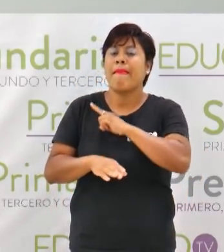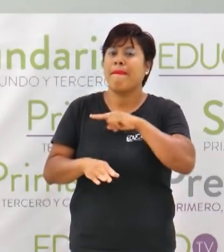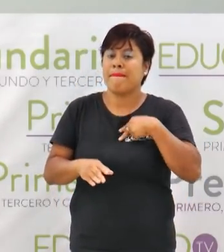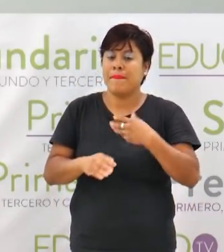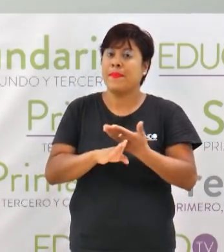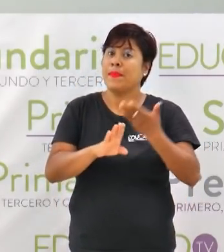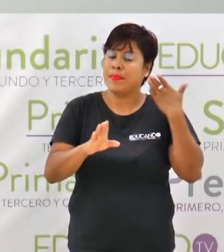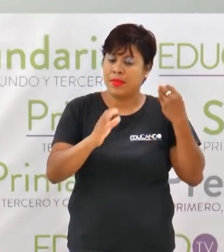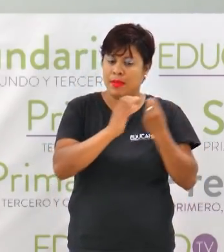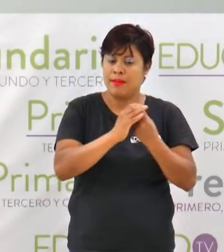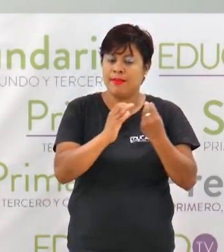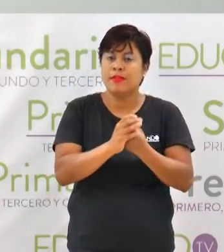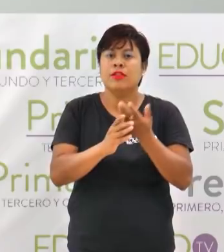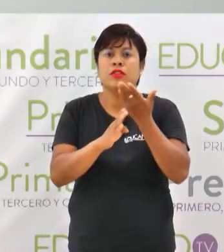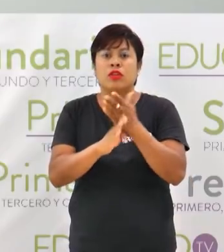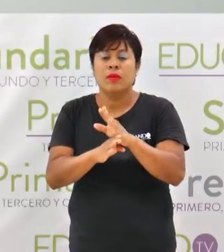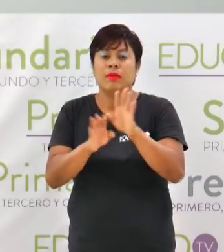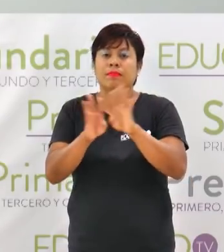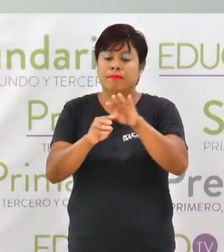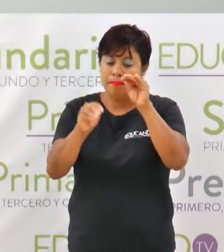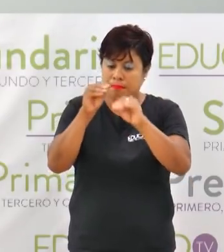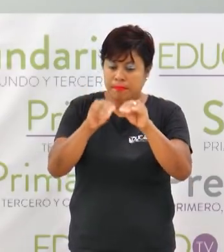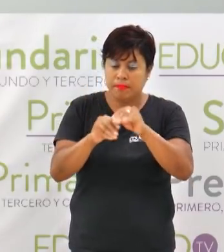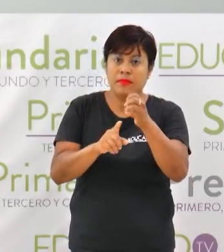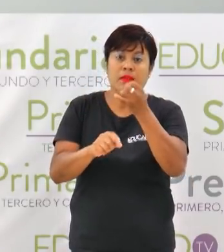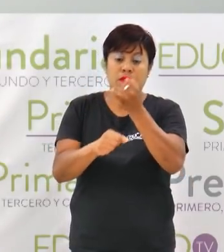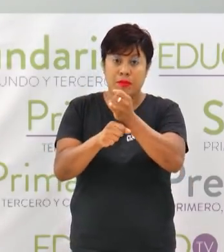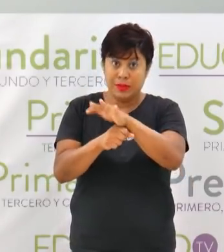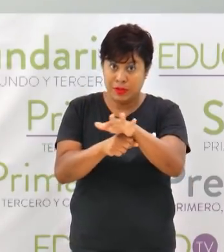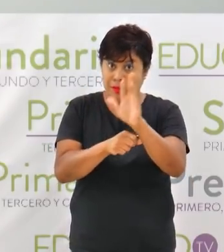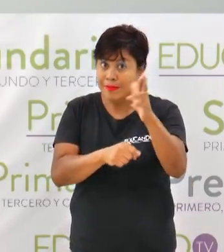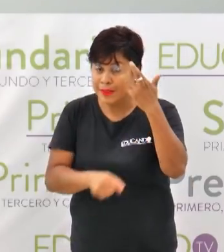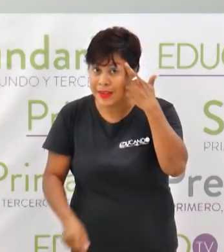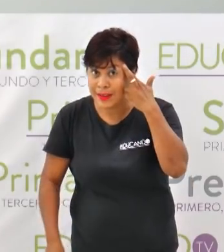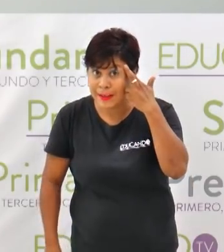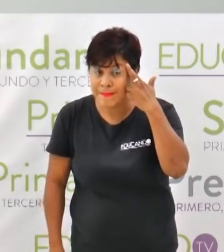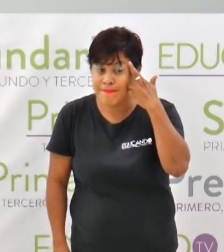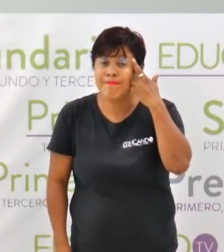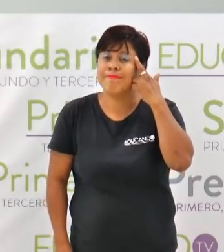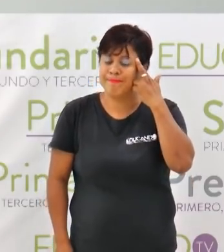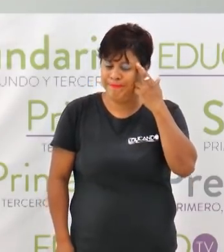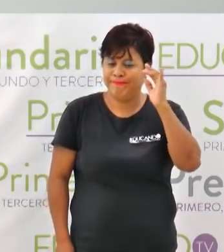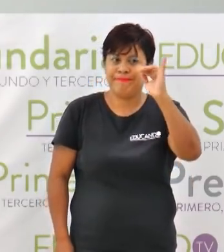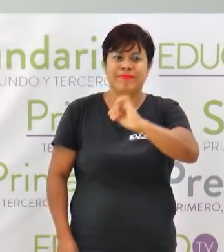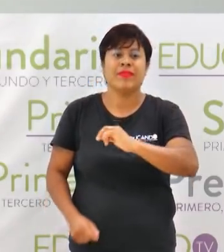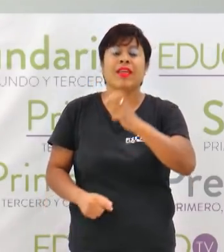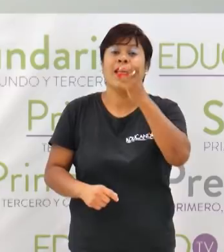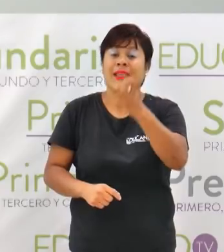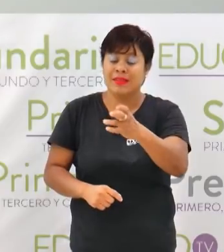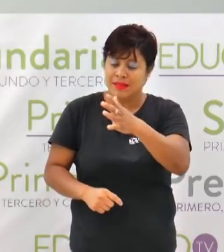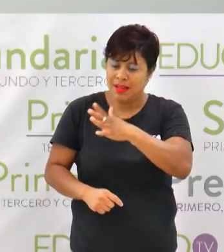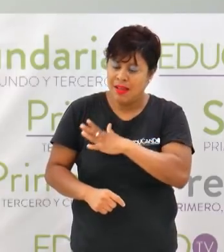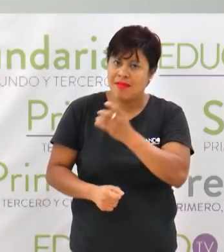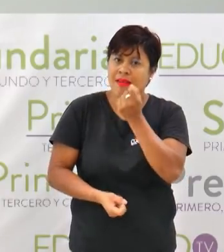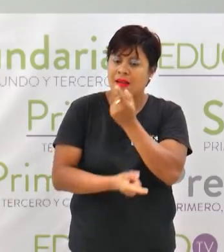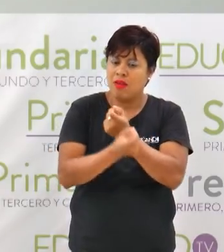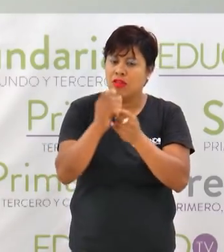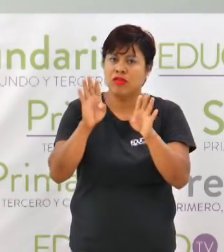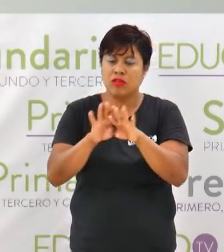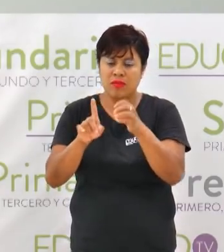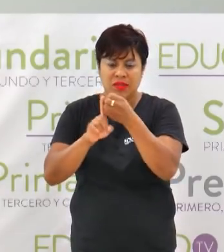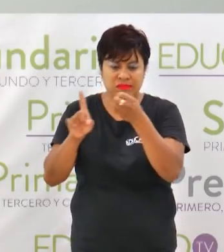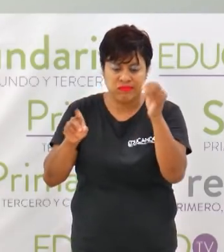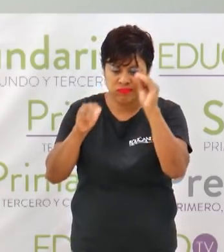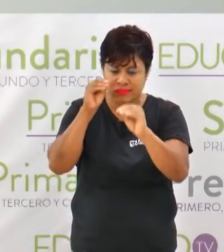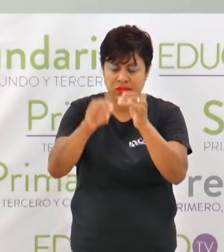sesiones anteriores sobre los organizadores de información. ¿Lo recuerdas? Y existen algunos organizadores